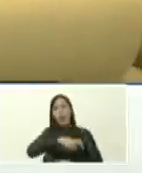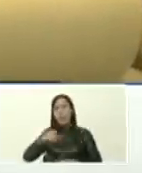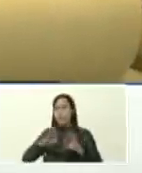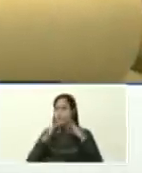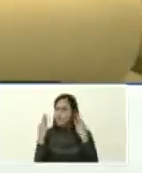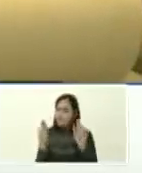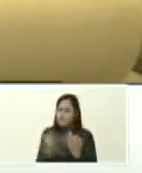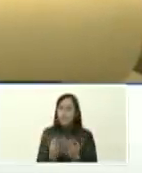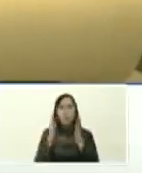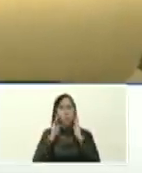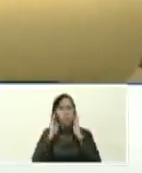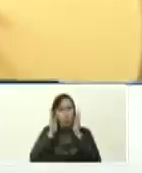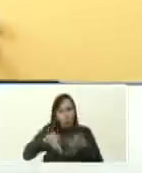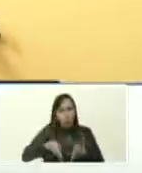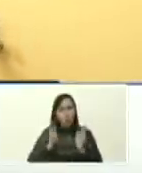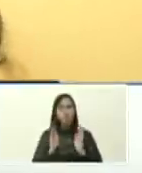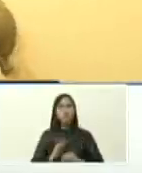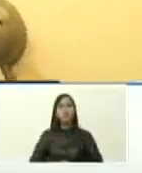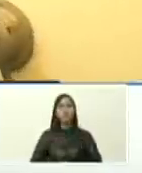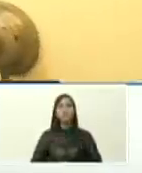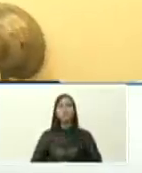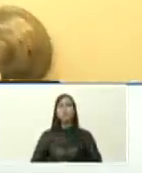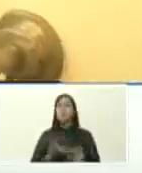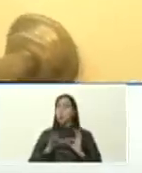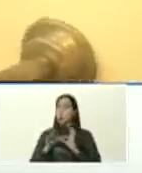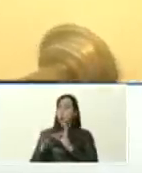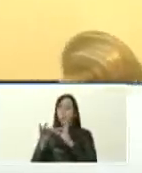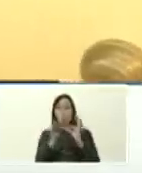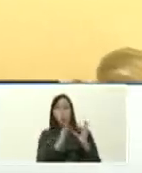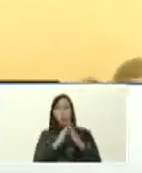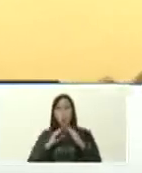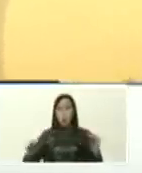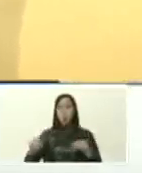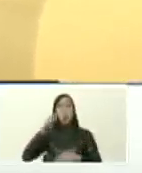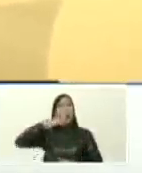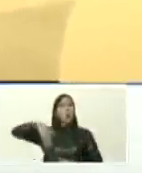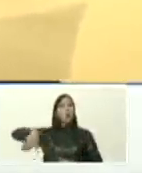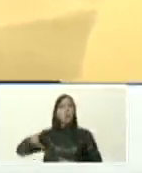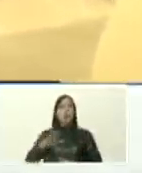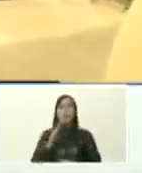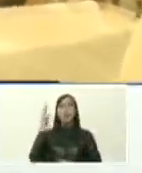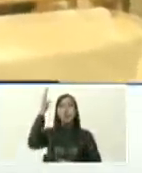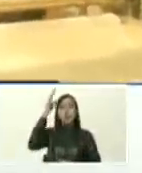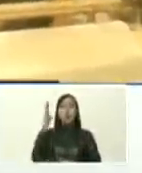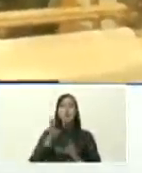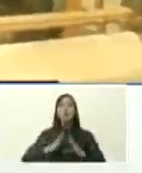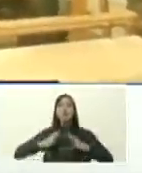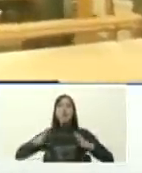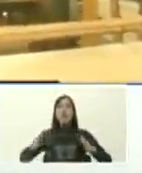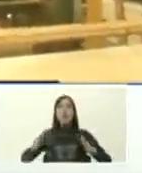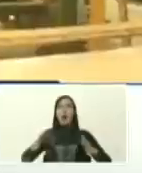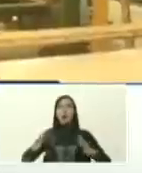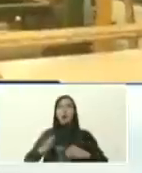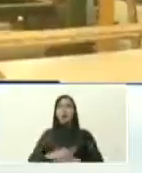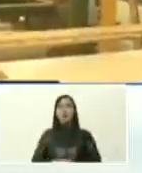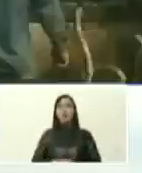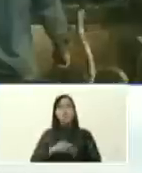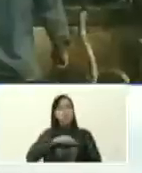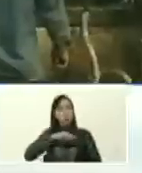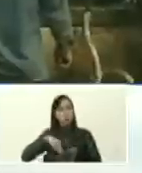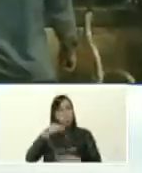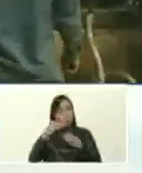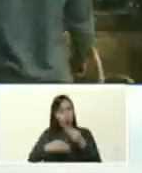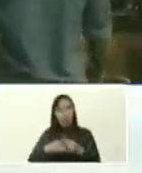en el centro, unir a Venezuela y una gran conciencia que sembremos en